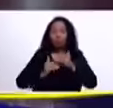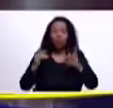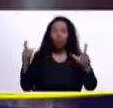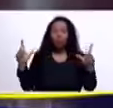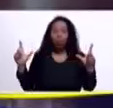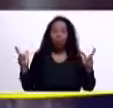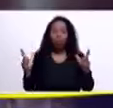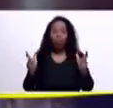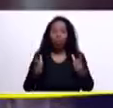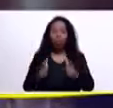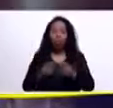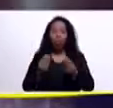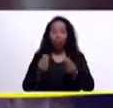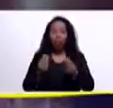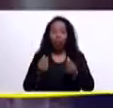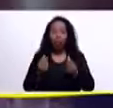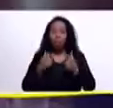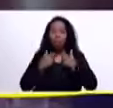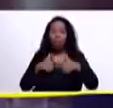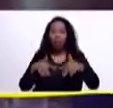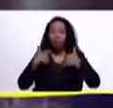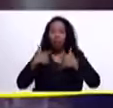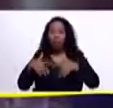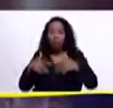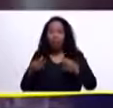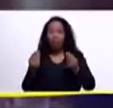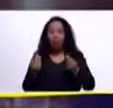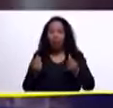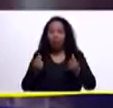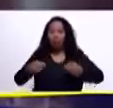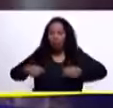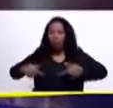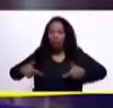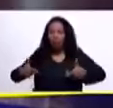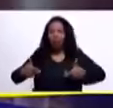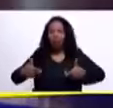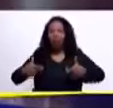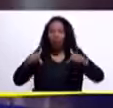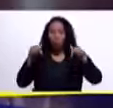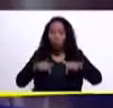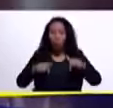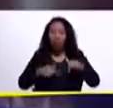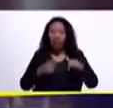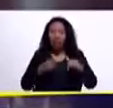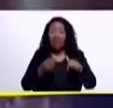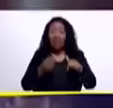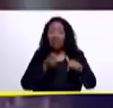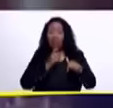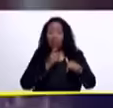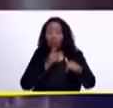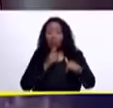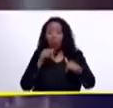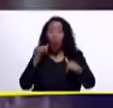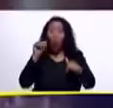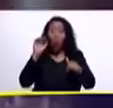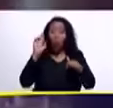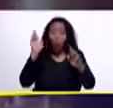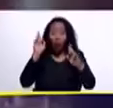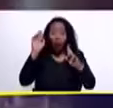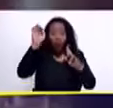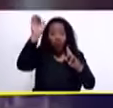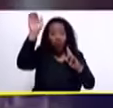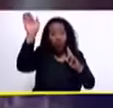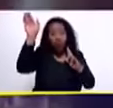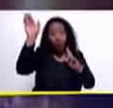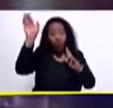dinero constantemente. Y ahora que estamos pasando las verdes, ojalá que podamos comernos las maduras, así como lo